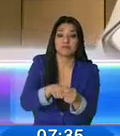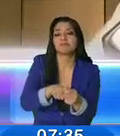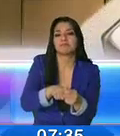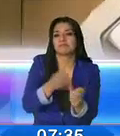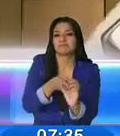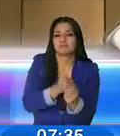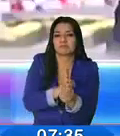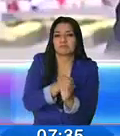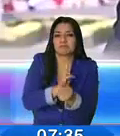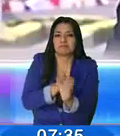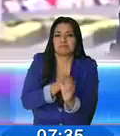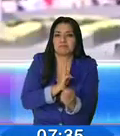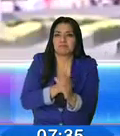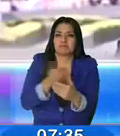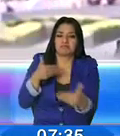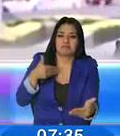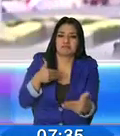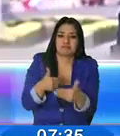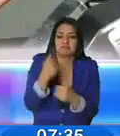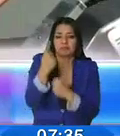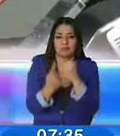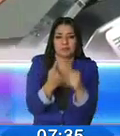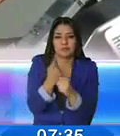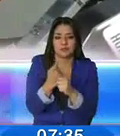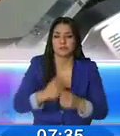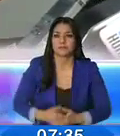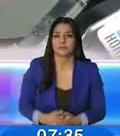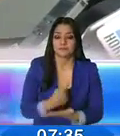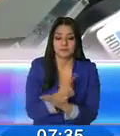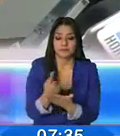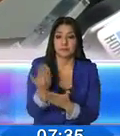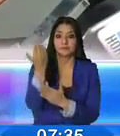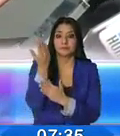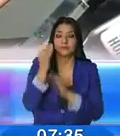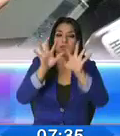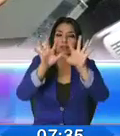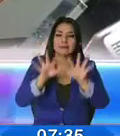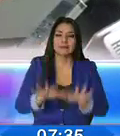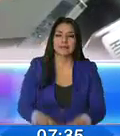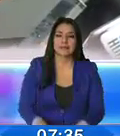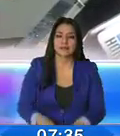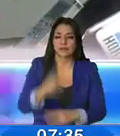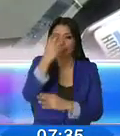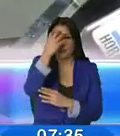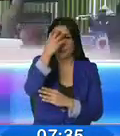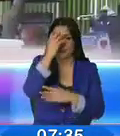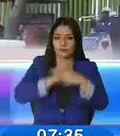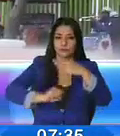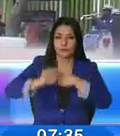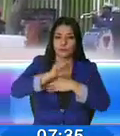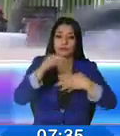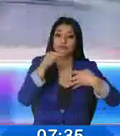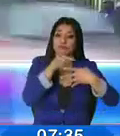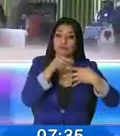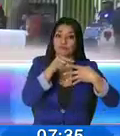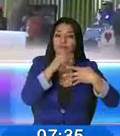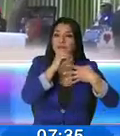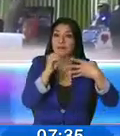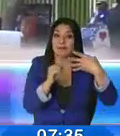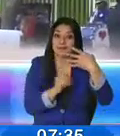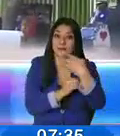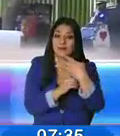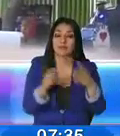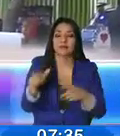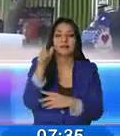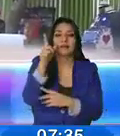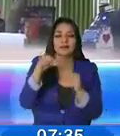separado de este movimiento en el último año. La semana anterior, el secretario de Educación Superior, Augusto Barrera, lideró una reunión del